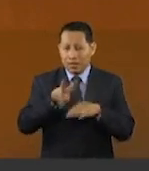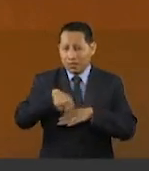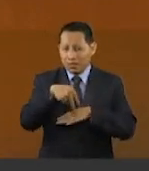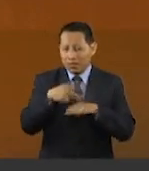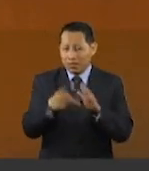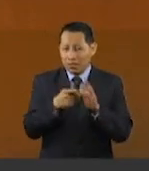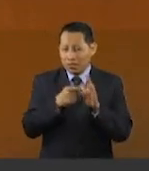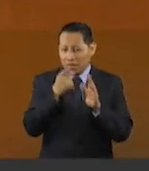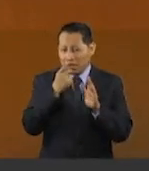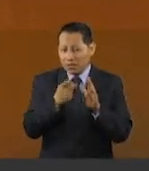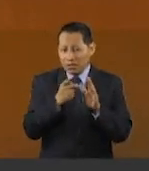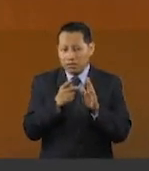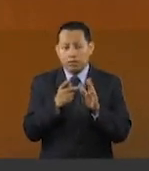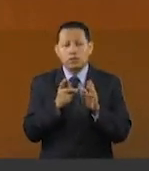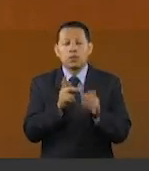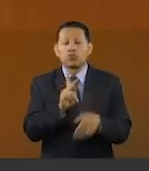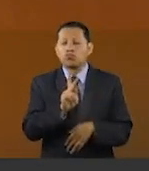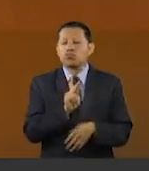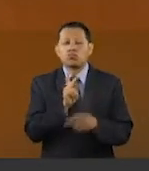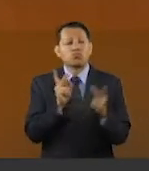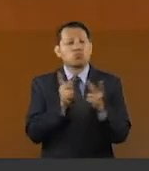iguales. Yo he